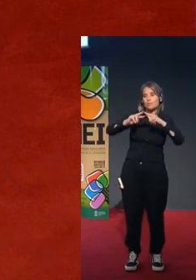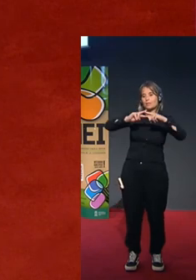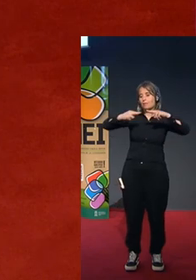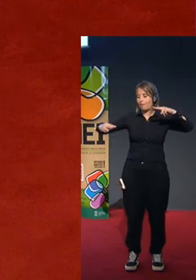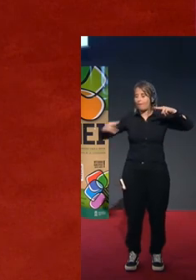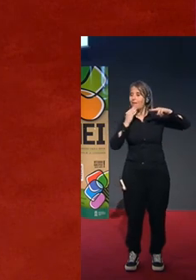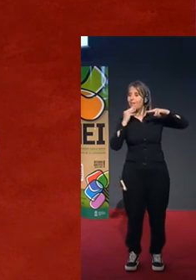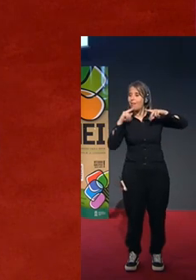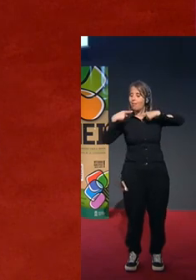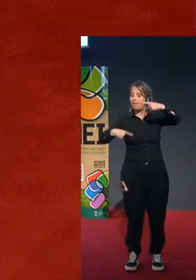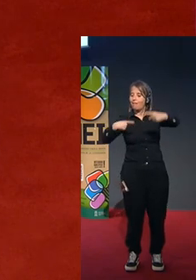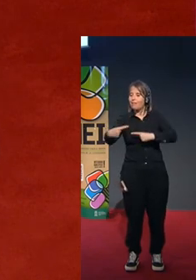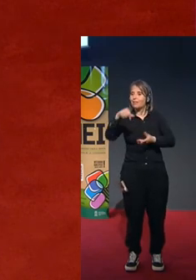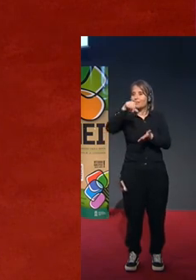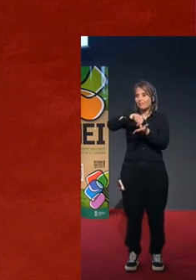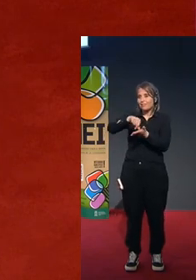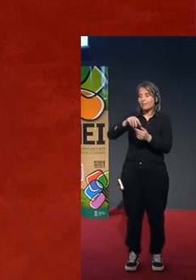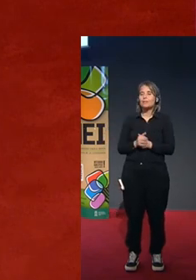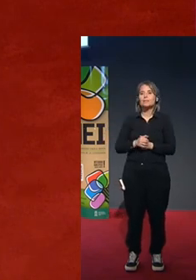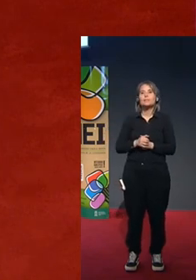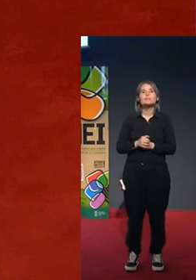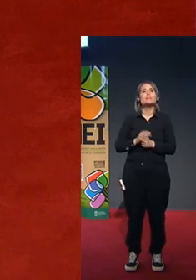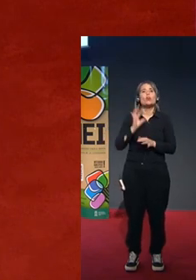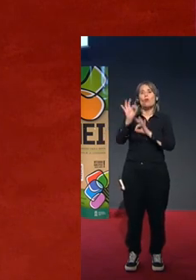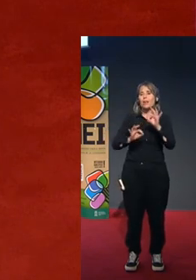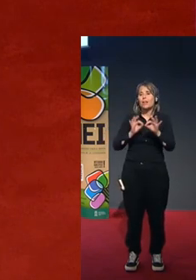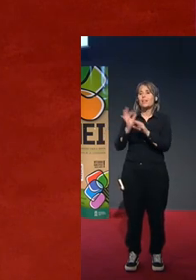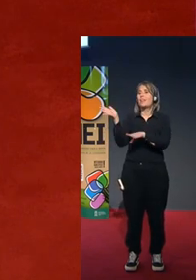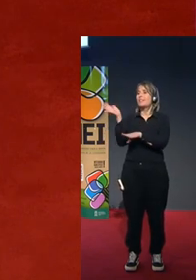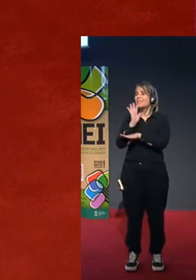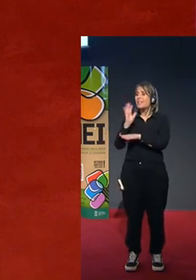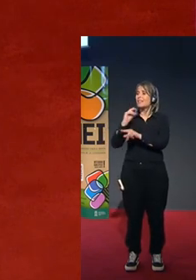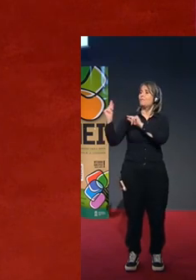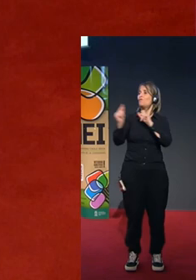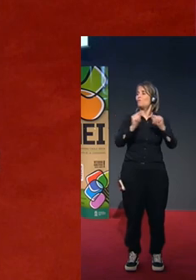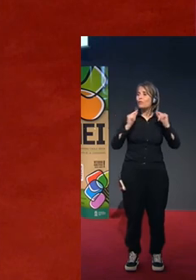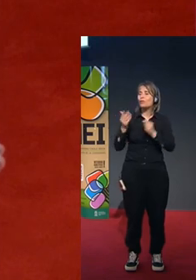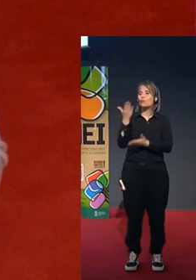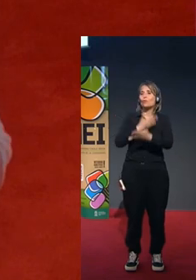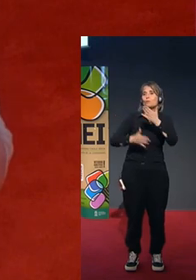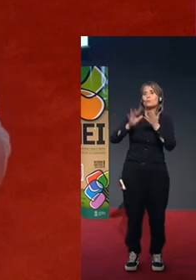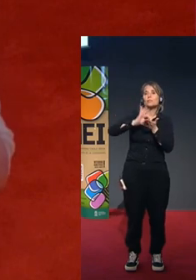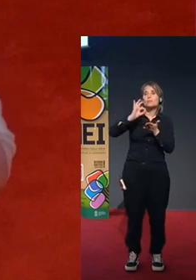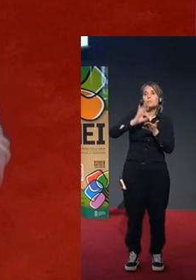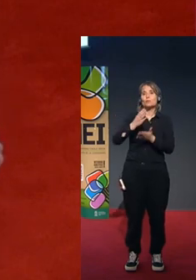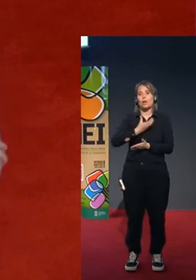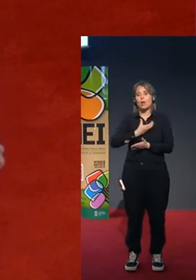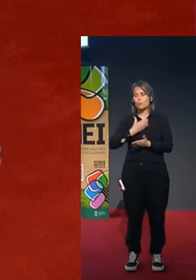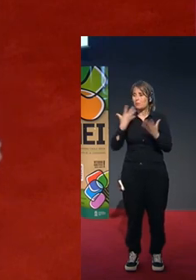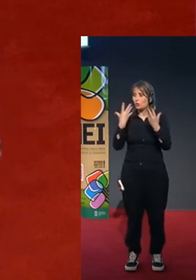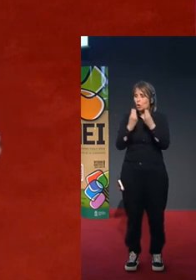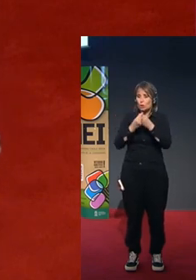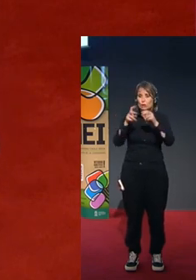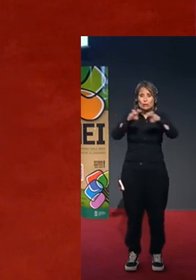intergeneracionales en nuestro municipio hemos organizado cine forums en colaboración con otros servicios del ayuntamiento que han llenado las